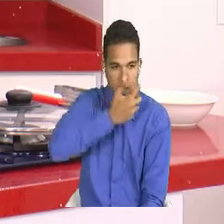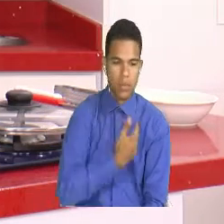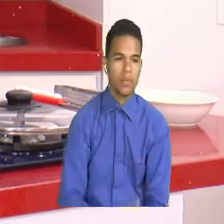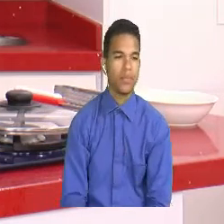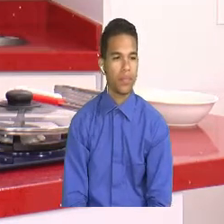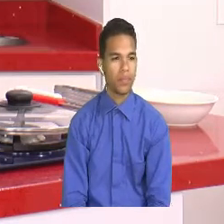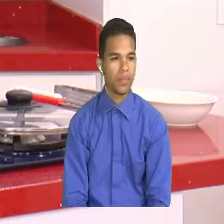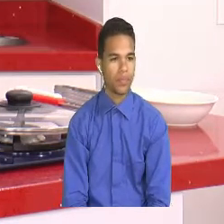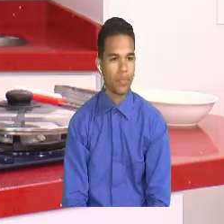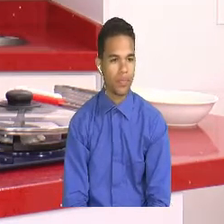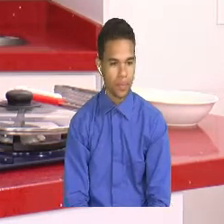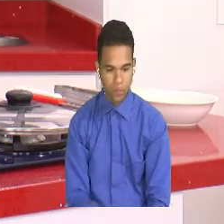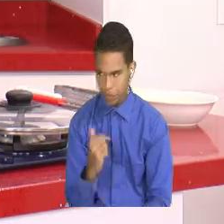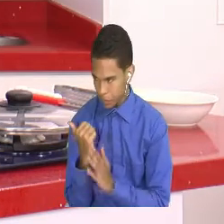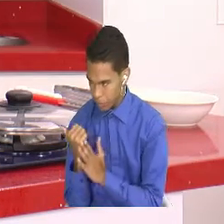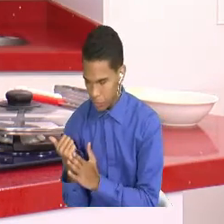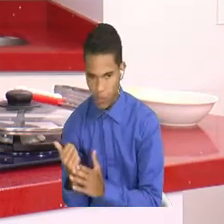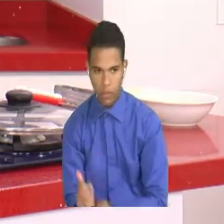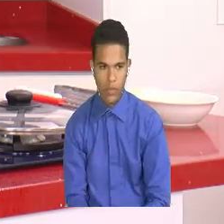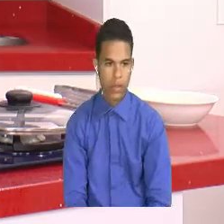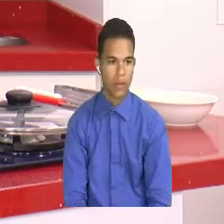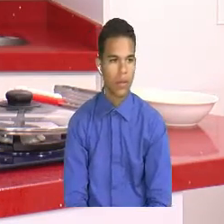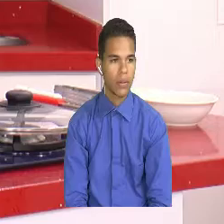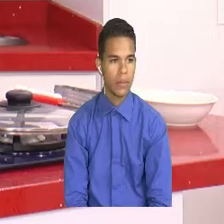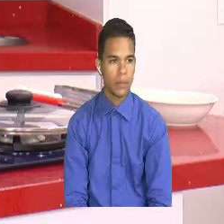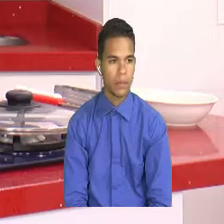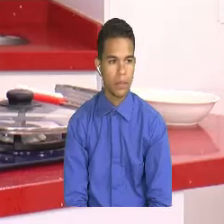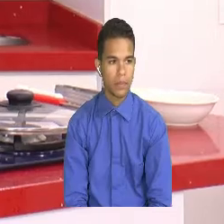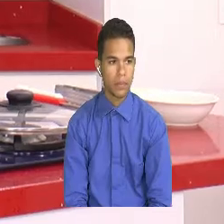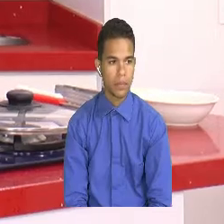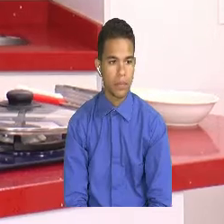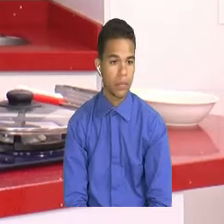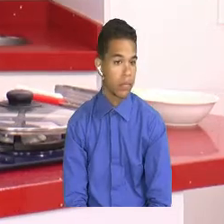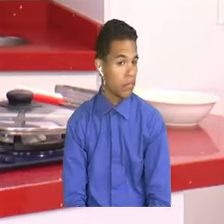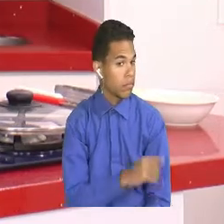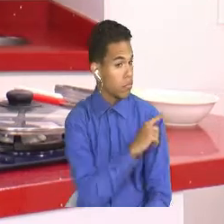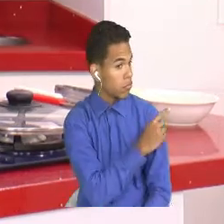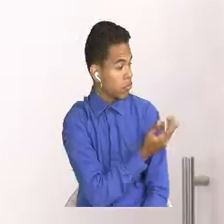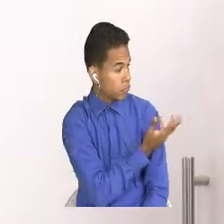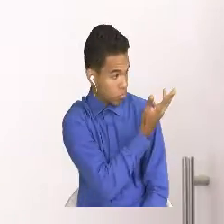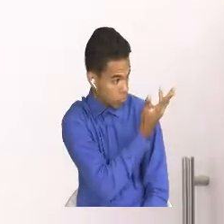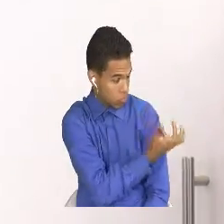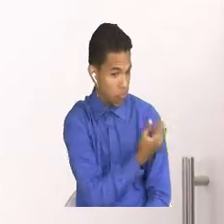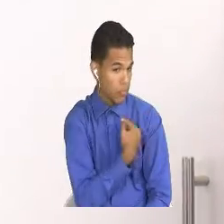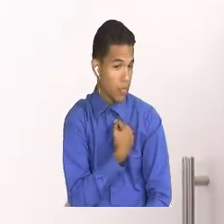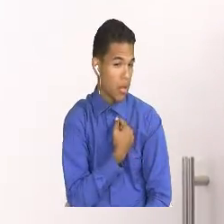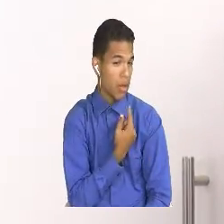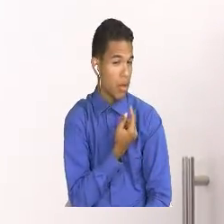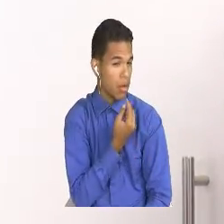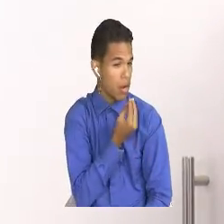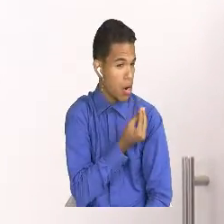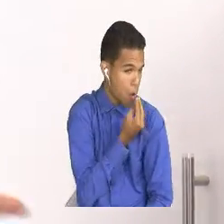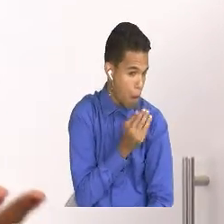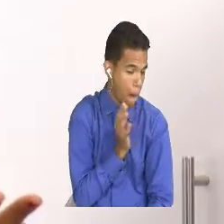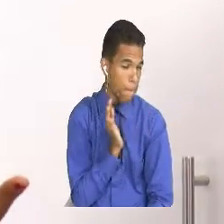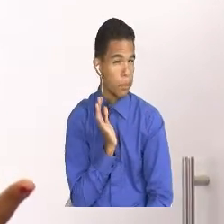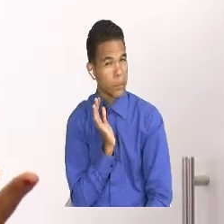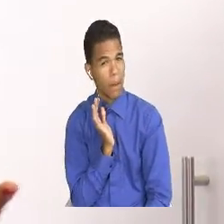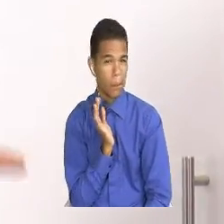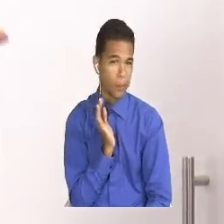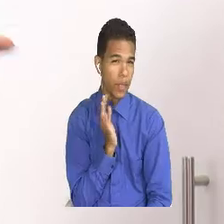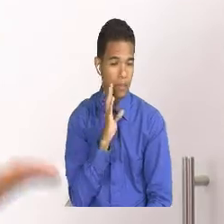Sí, permítame, le colaboro. Oigan, pero si ustedes quieren ir a degustar 7 tipos de salsa. Caramba.